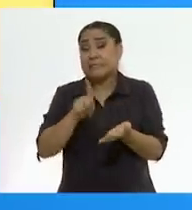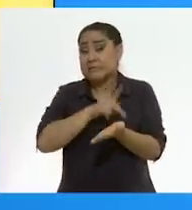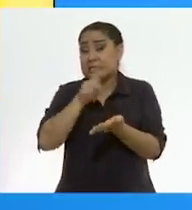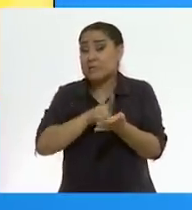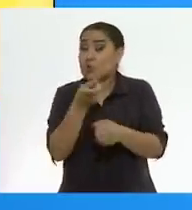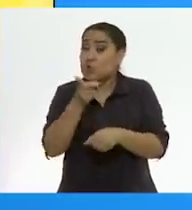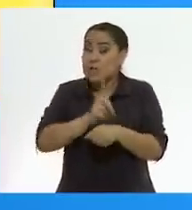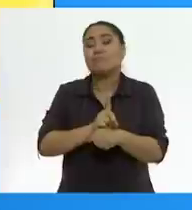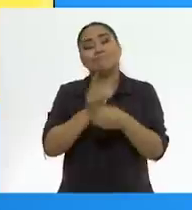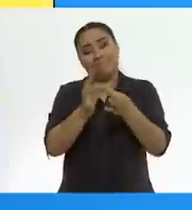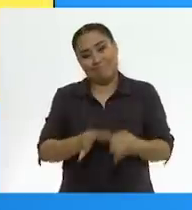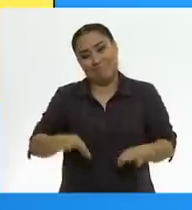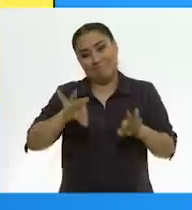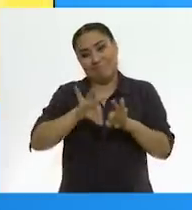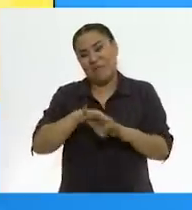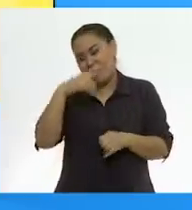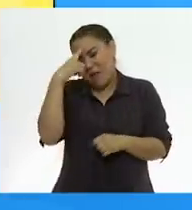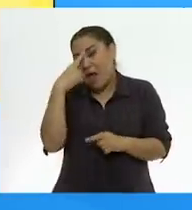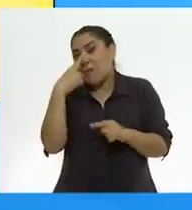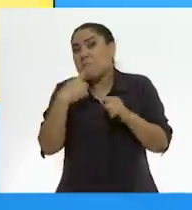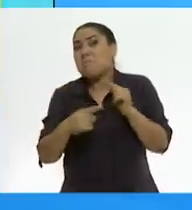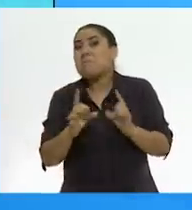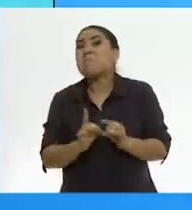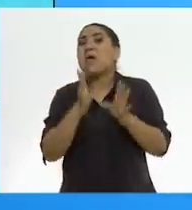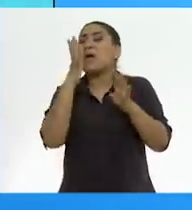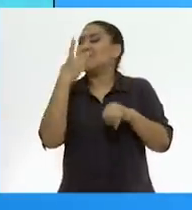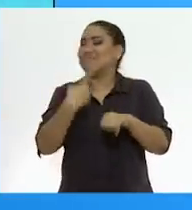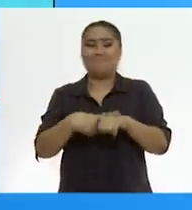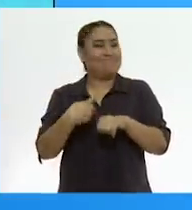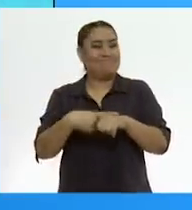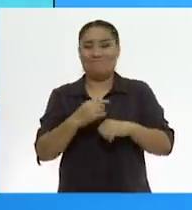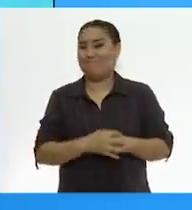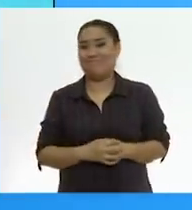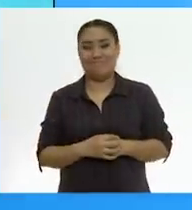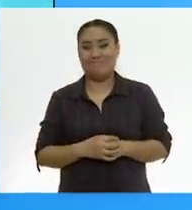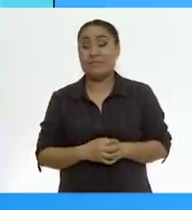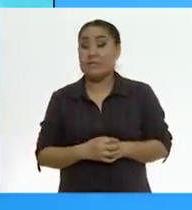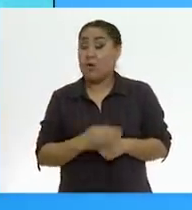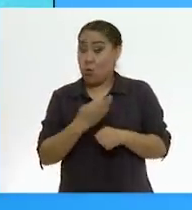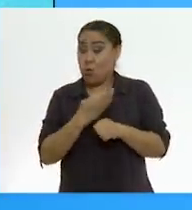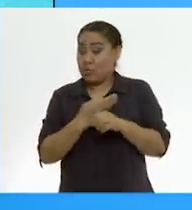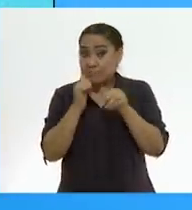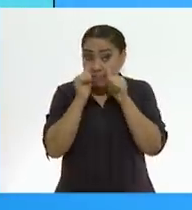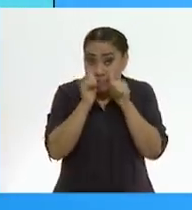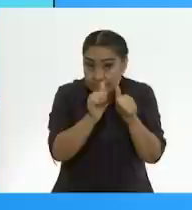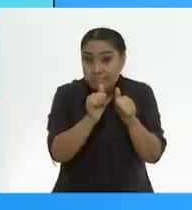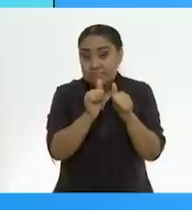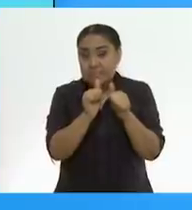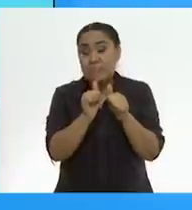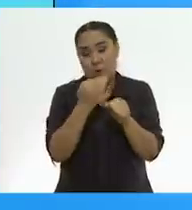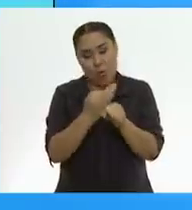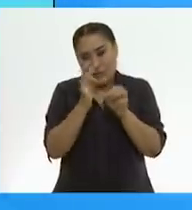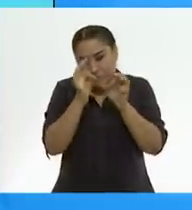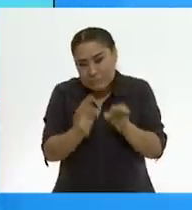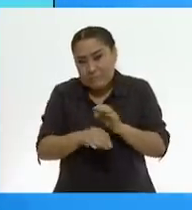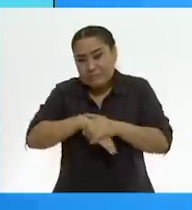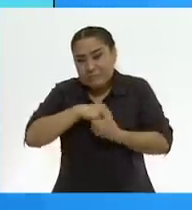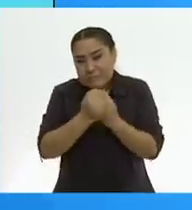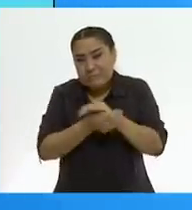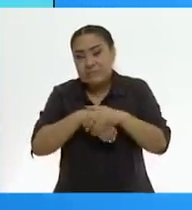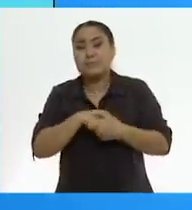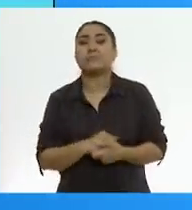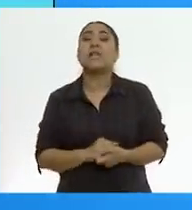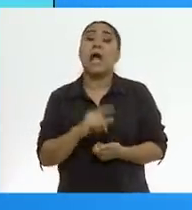es importante para prevenir cualquier enfermedad. Sigue estos pasos para hacerlo correctamente. Moja